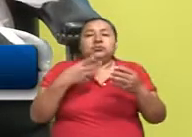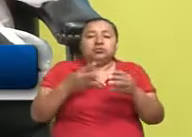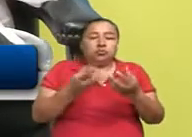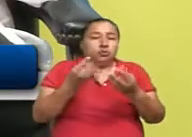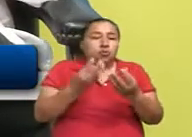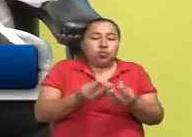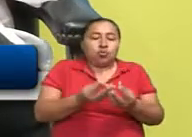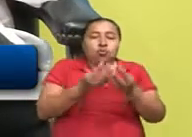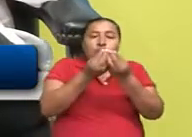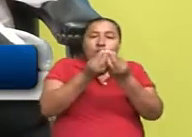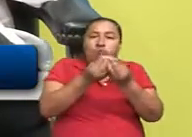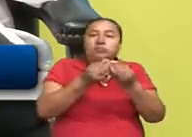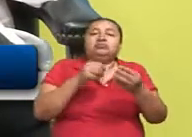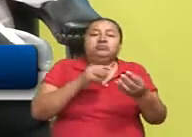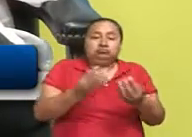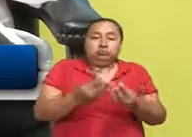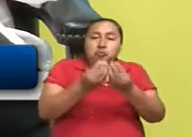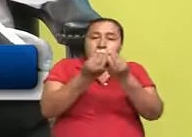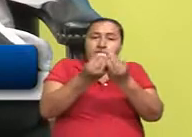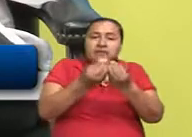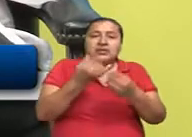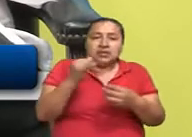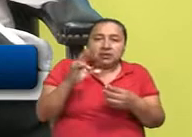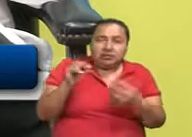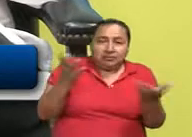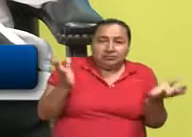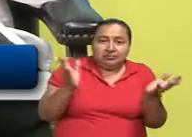se les suben los testículos hacia arriba. ¿Sí o no?